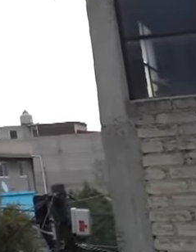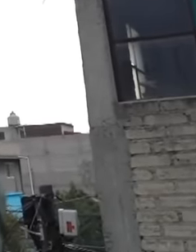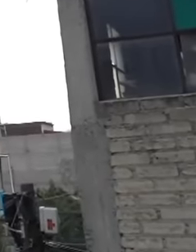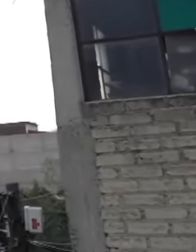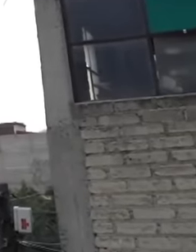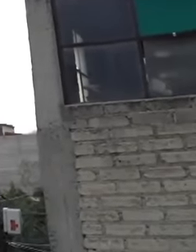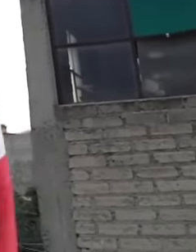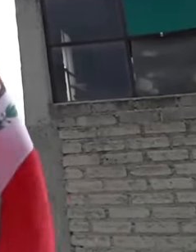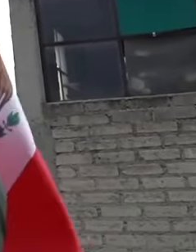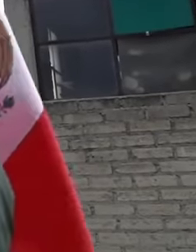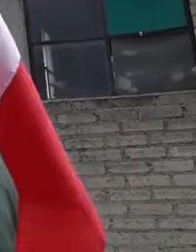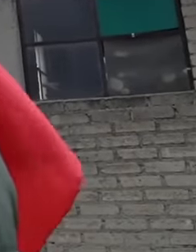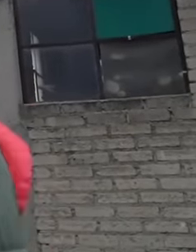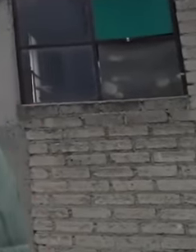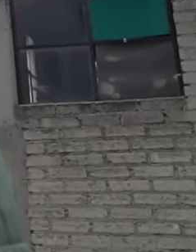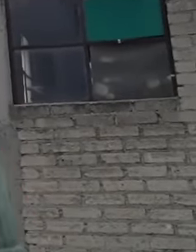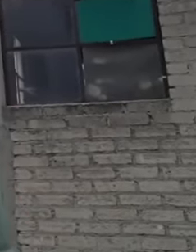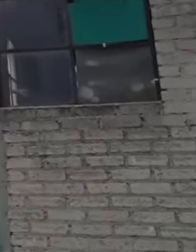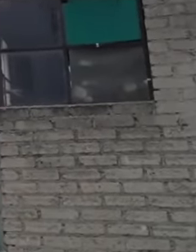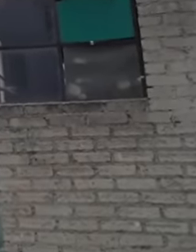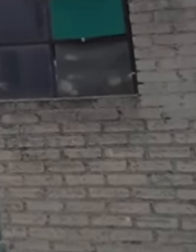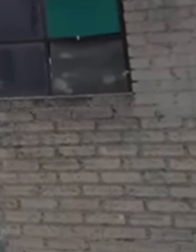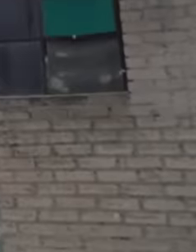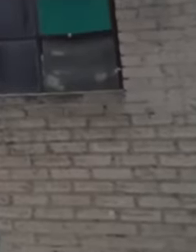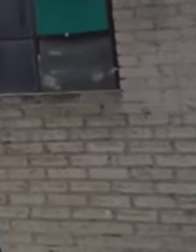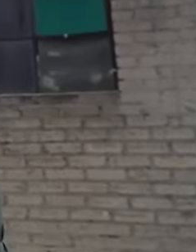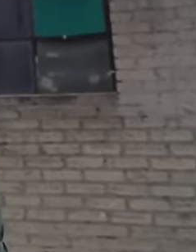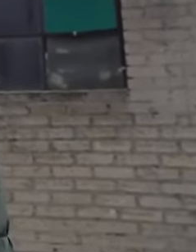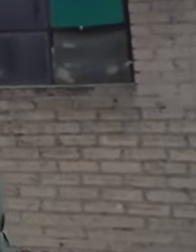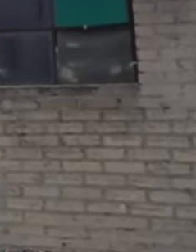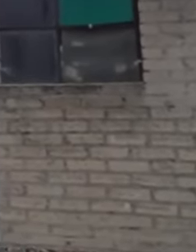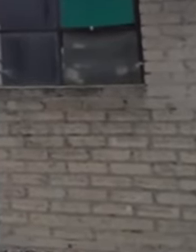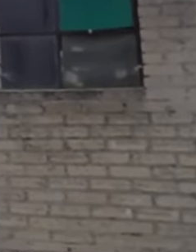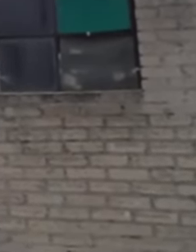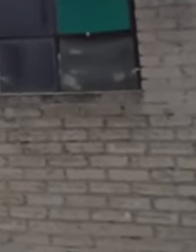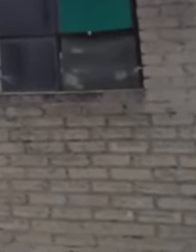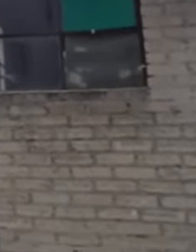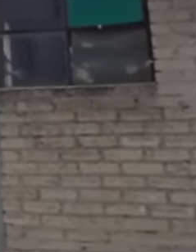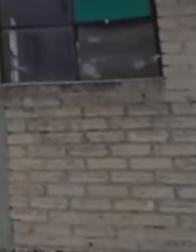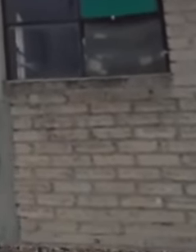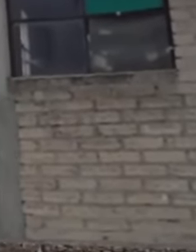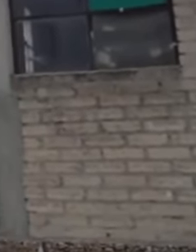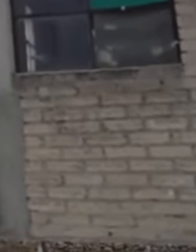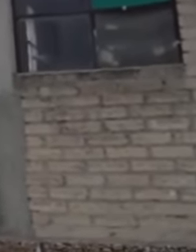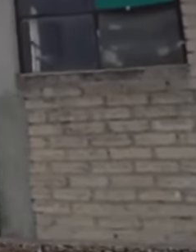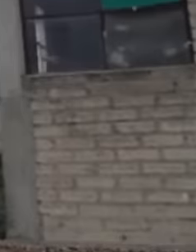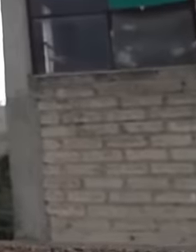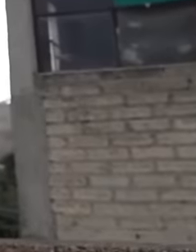¡Mejores del mundo! ¡Viva! ¡Viva!